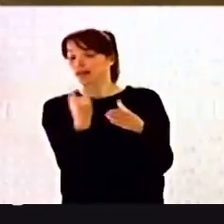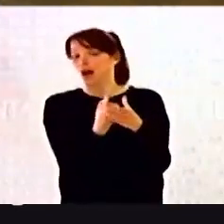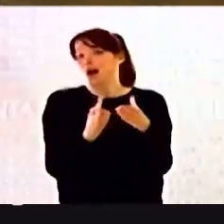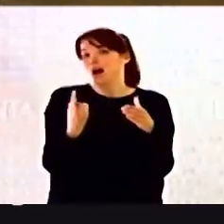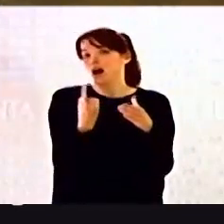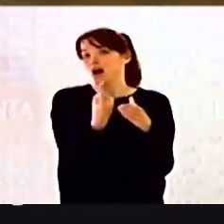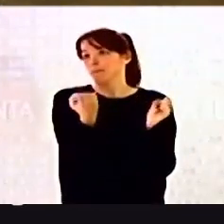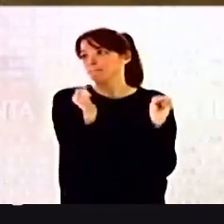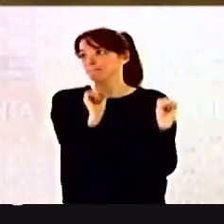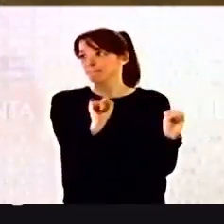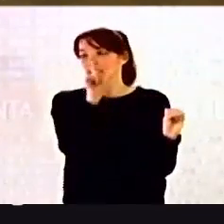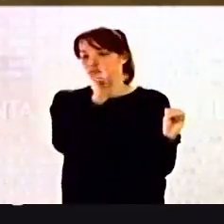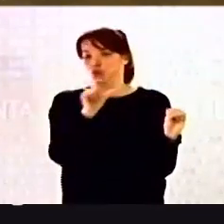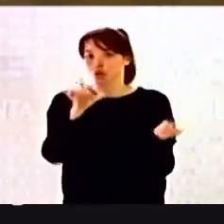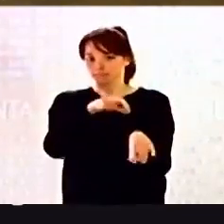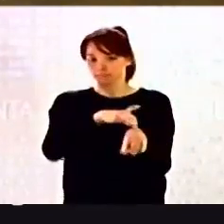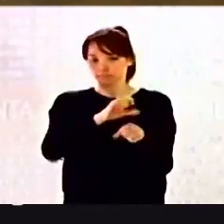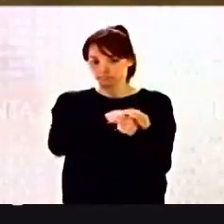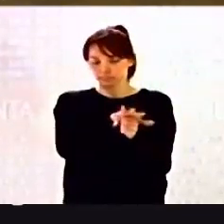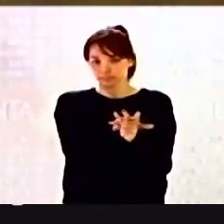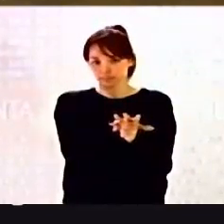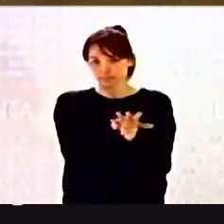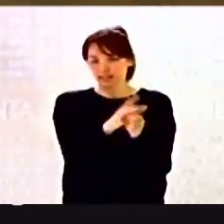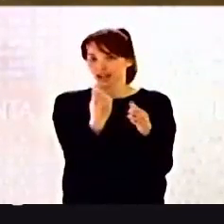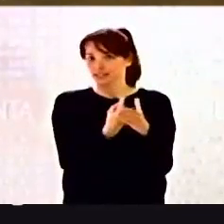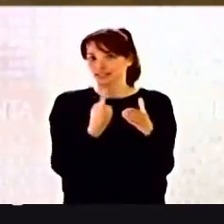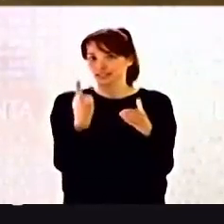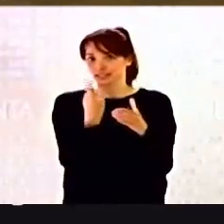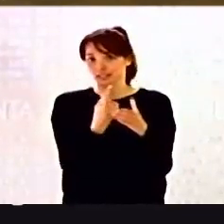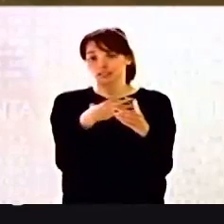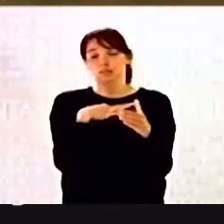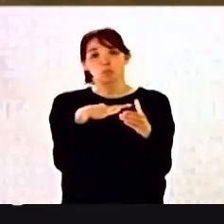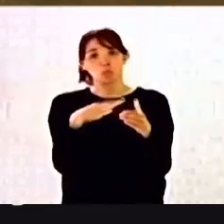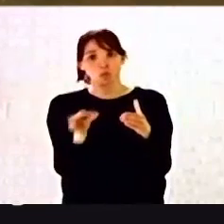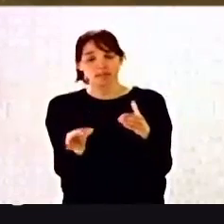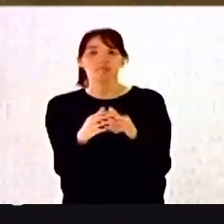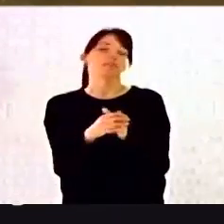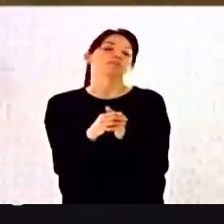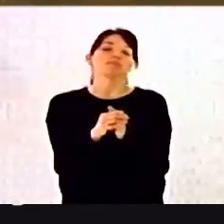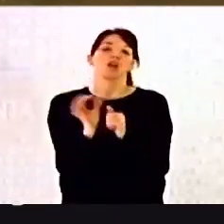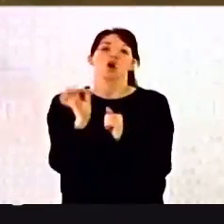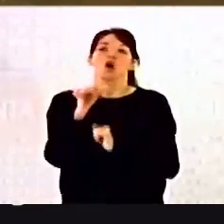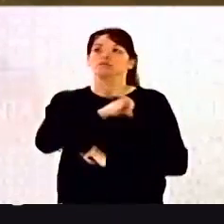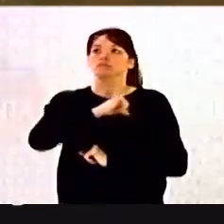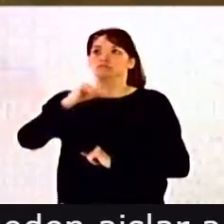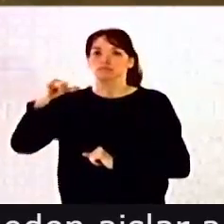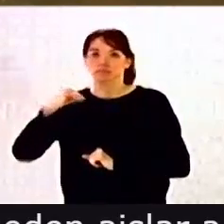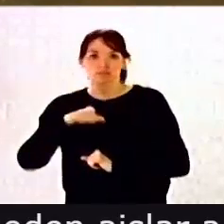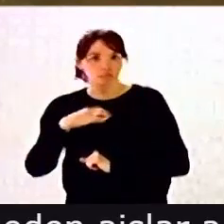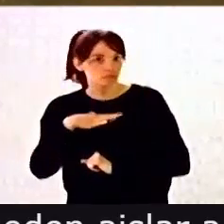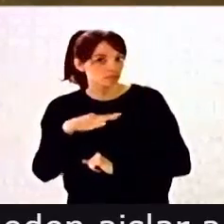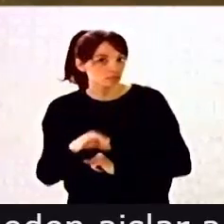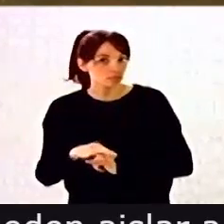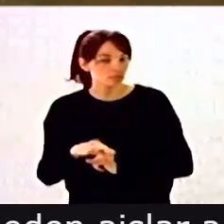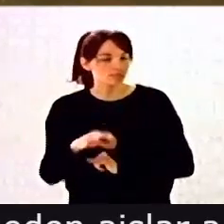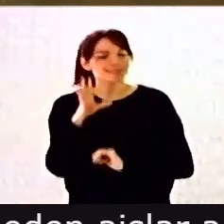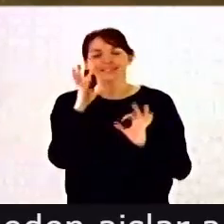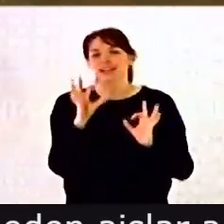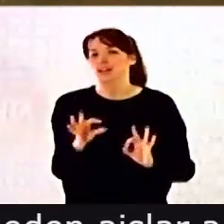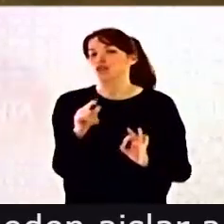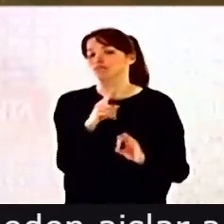a las personas que son positivas y se pueden aislar en vertical o se pueden aislar individualmente, creo que es la mejor